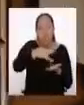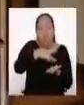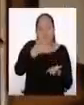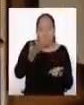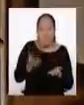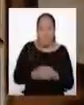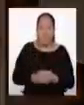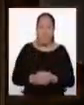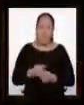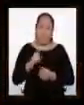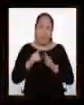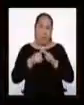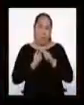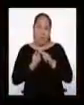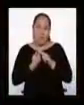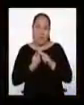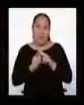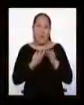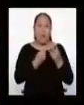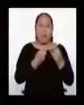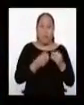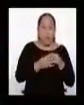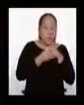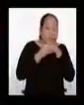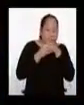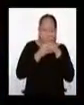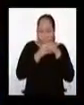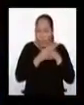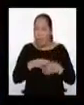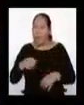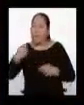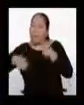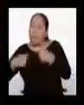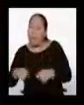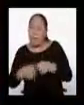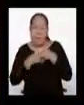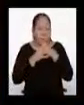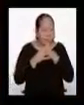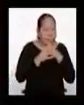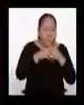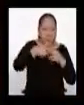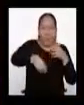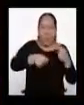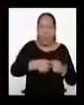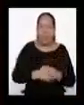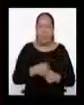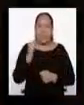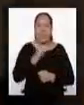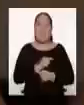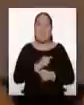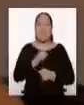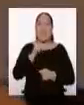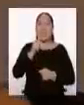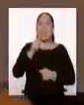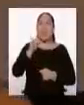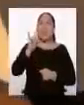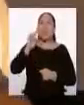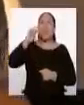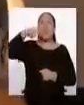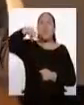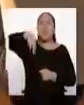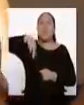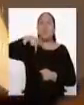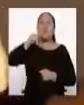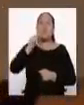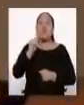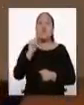Lo que pasa es que empecé a tocar varios instrumentos y de pronto estaba solo en mi casa y empecé a grabar el disco y grabé este disco que se llama Kuntur. Pero siempre